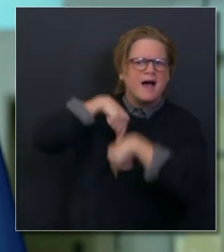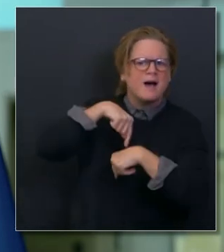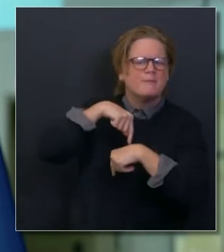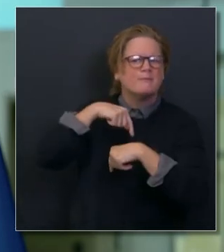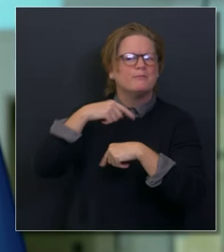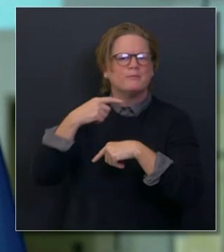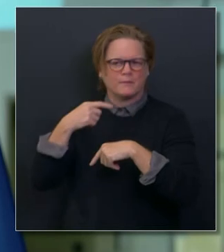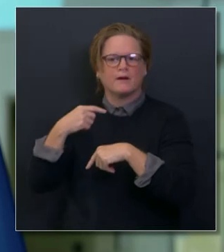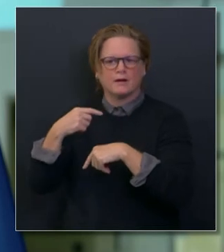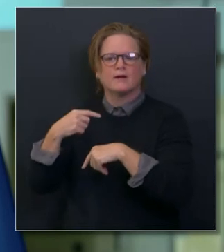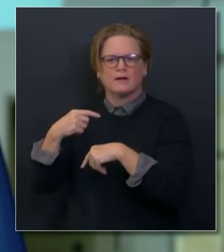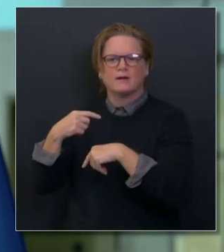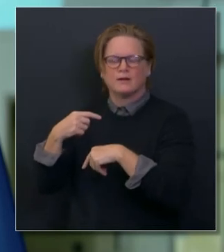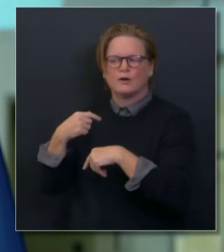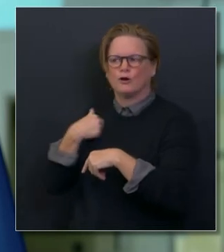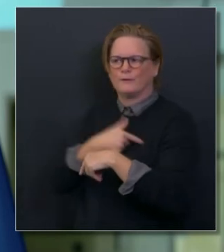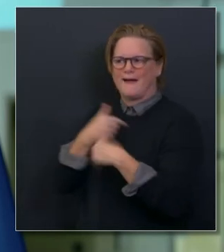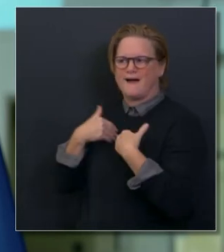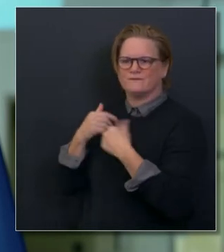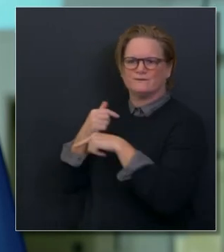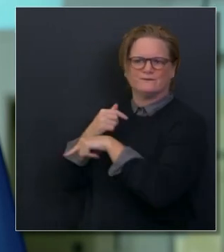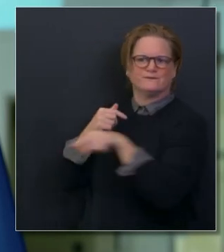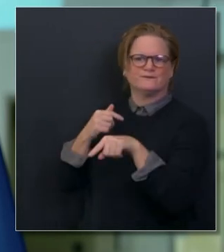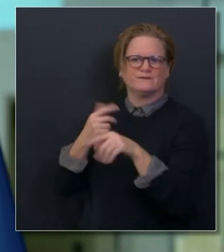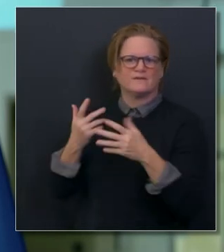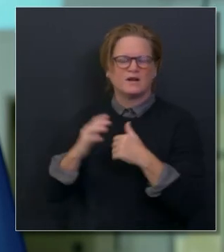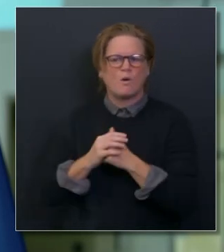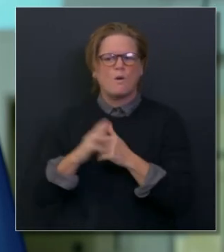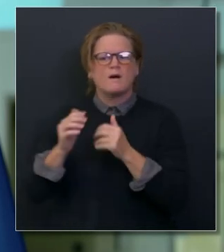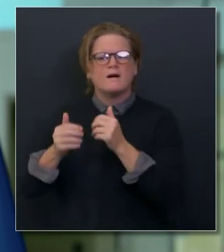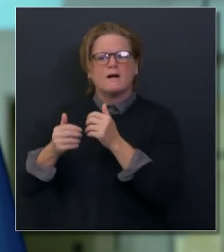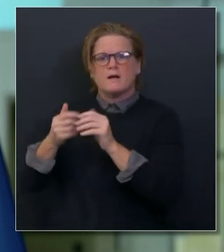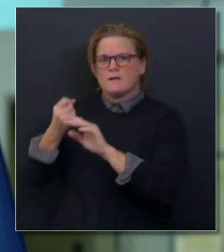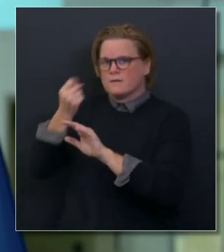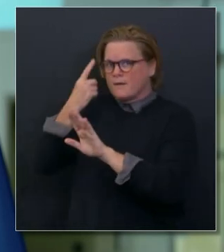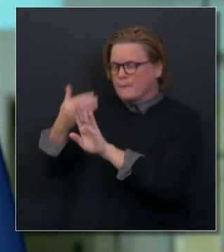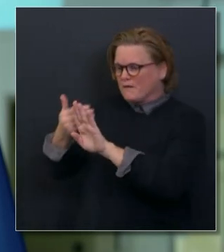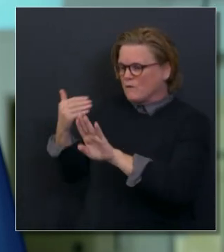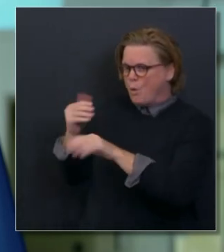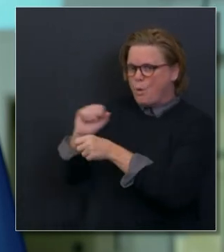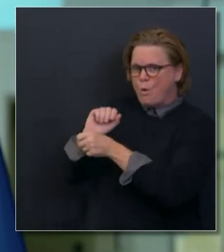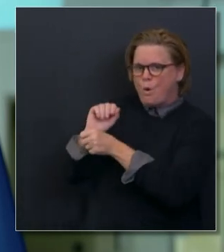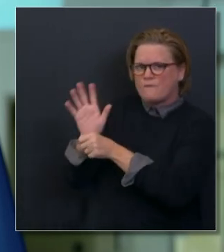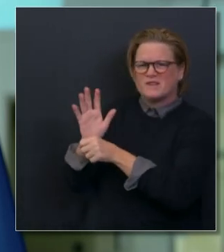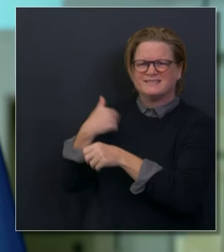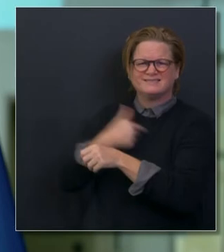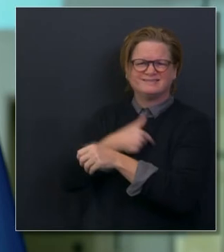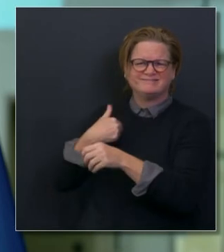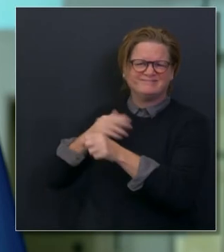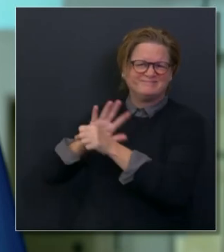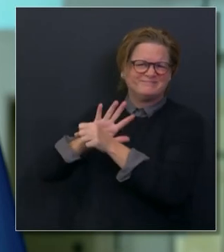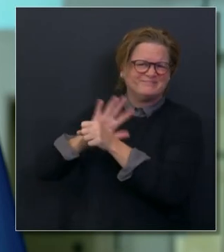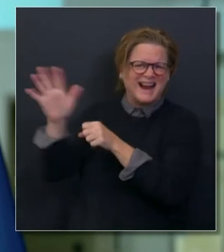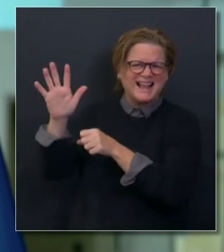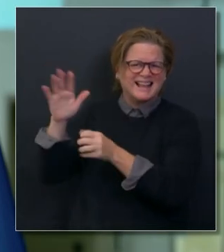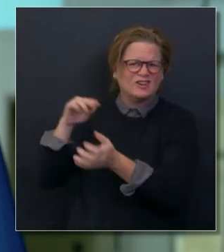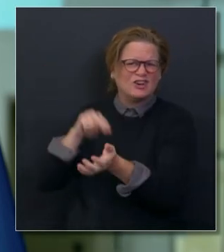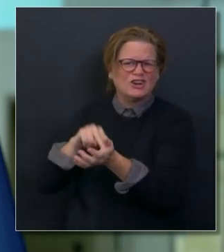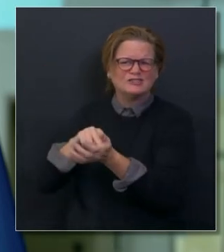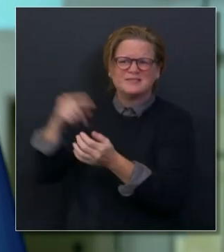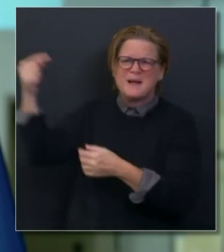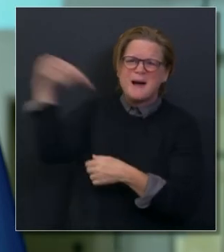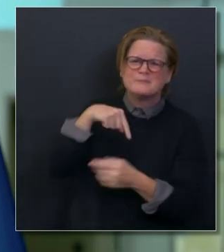en todo el país. Usualmente recibimos un porcentaje pequeño. Usualmente recibimos el 100%,